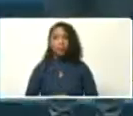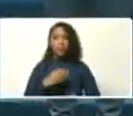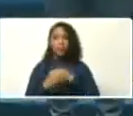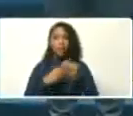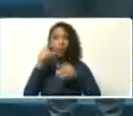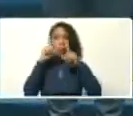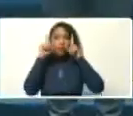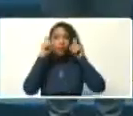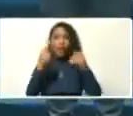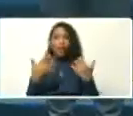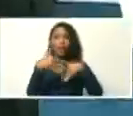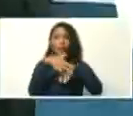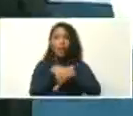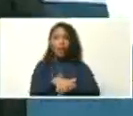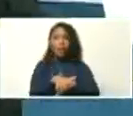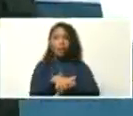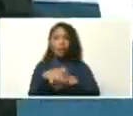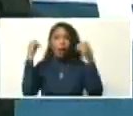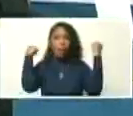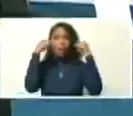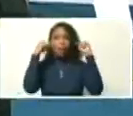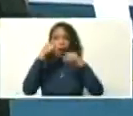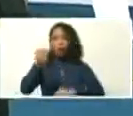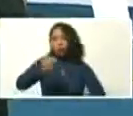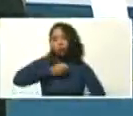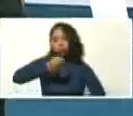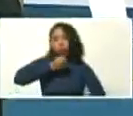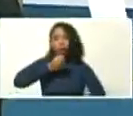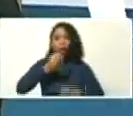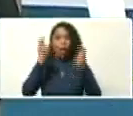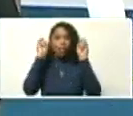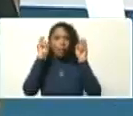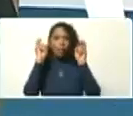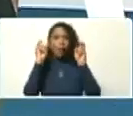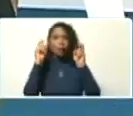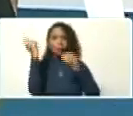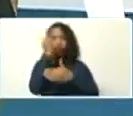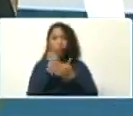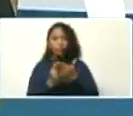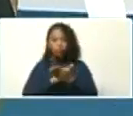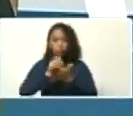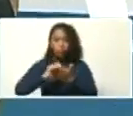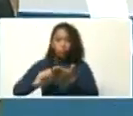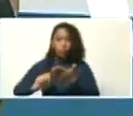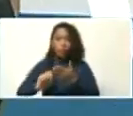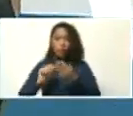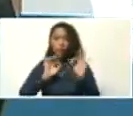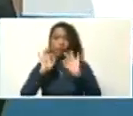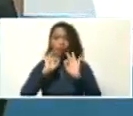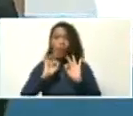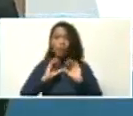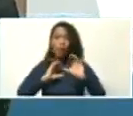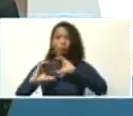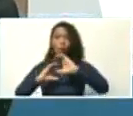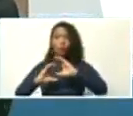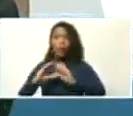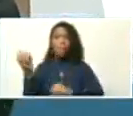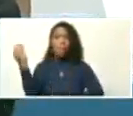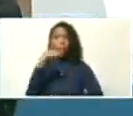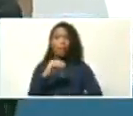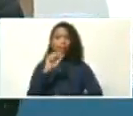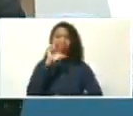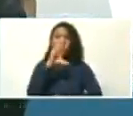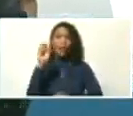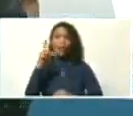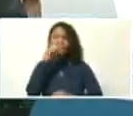profesional integral en el ejercicio periodístico en el área gráfica y en la gestión de medios de comunicación por más de